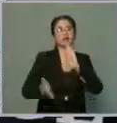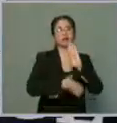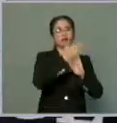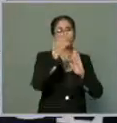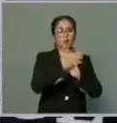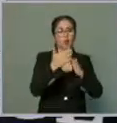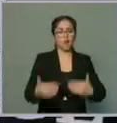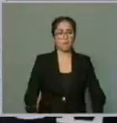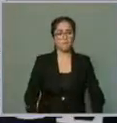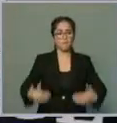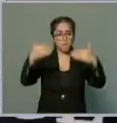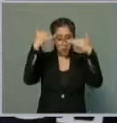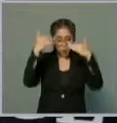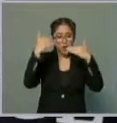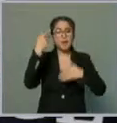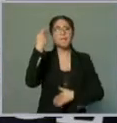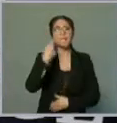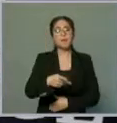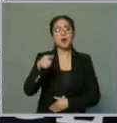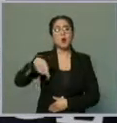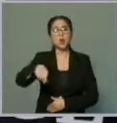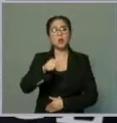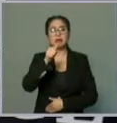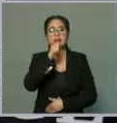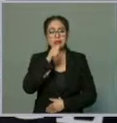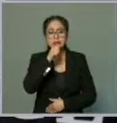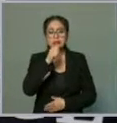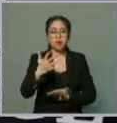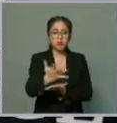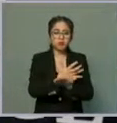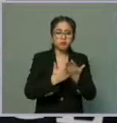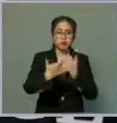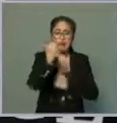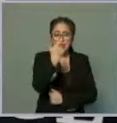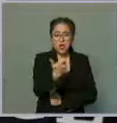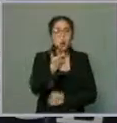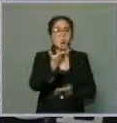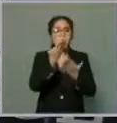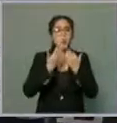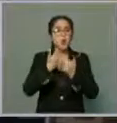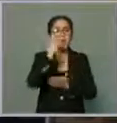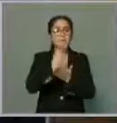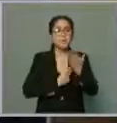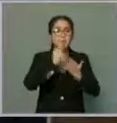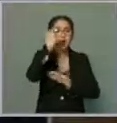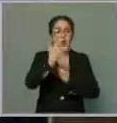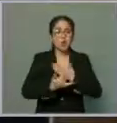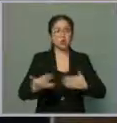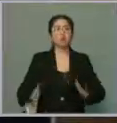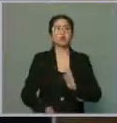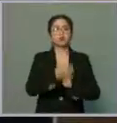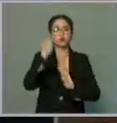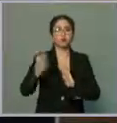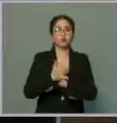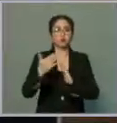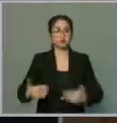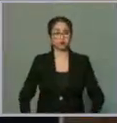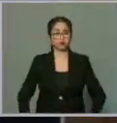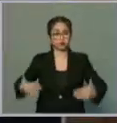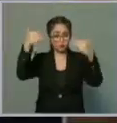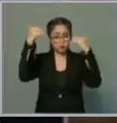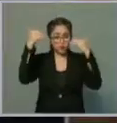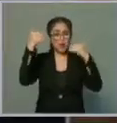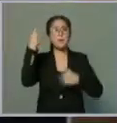Sin embargo, como bien decíamos, no hay un presupuesto como tal, no hay un proyecto del muro y algo muy importante es que